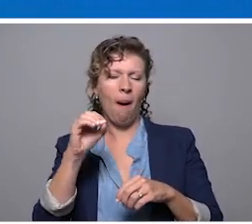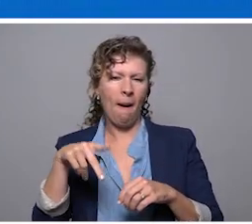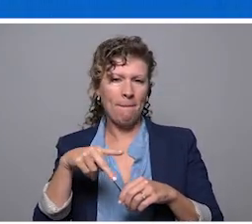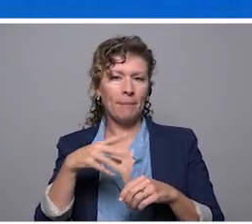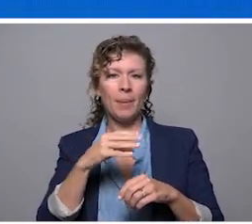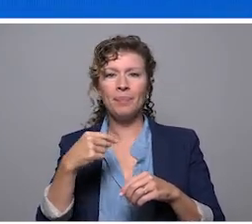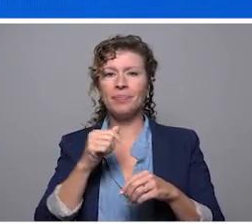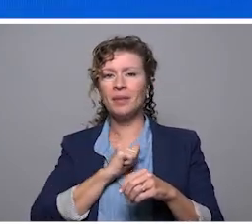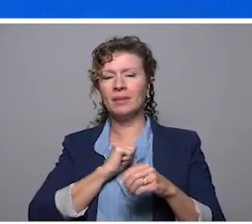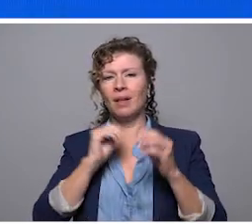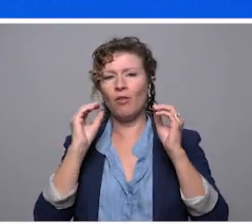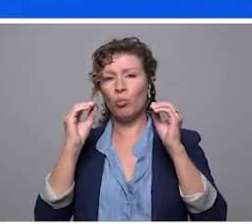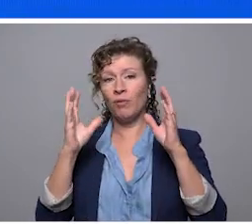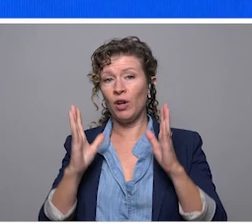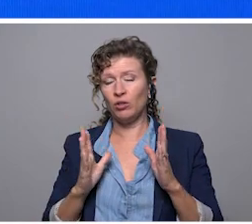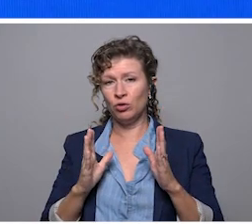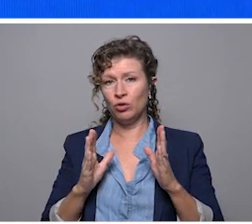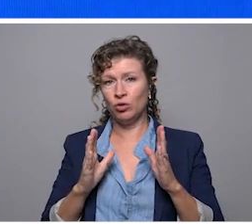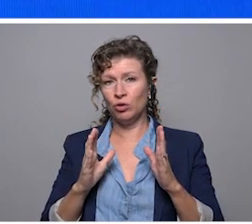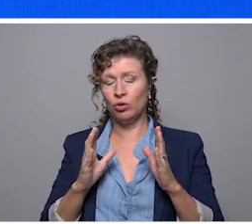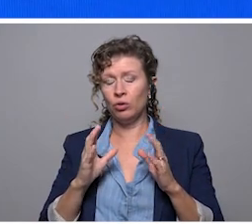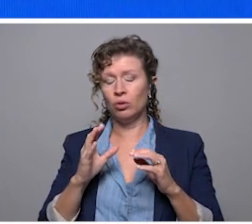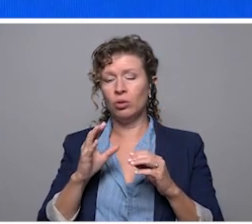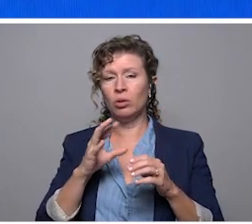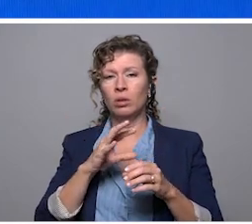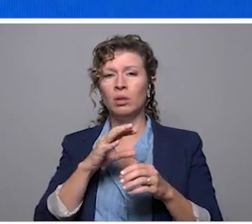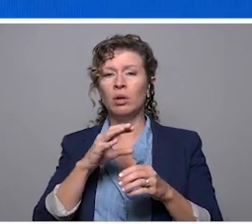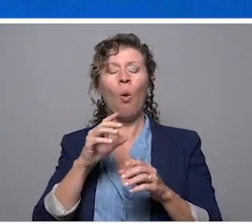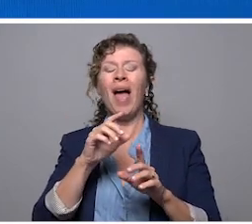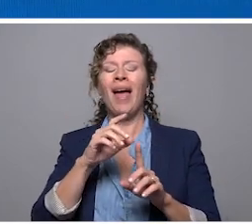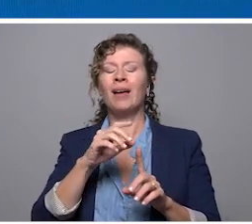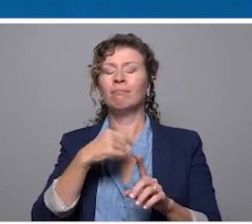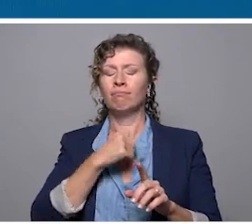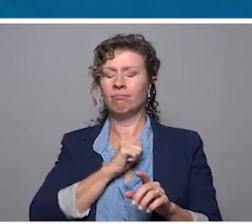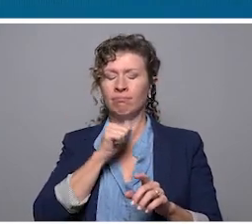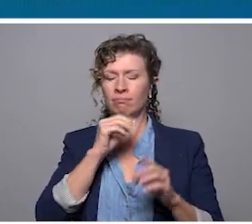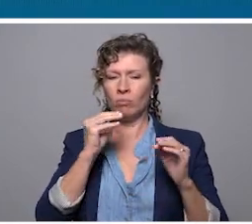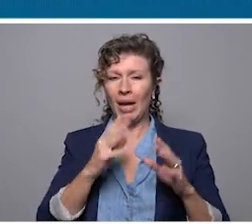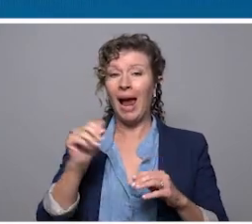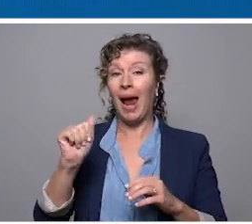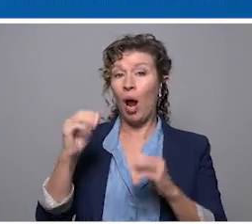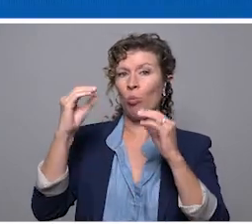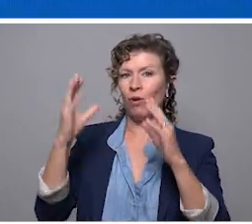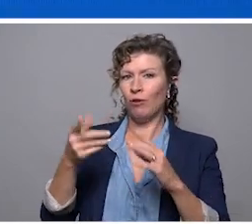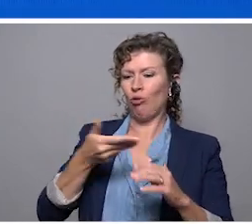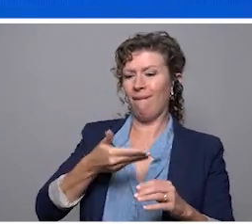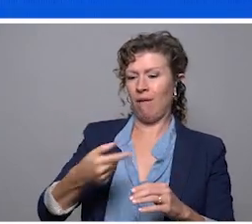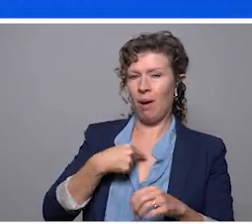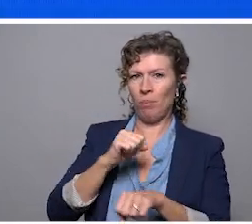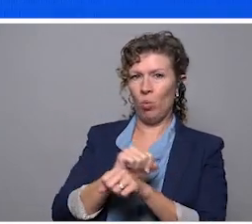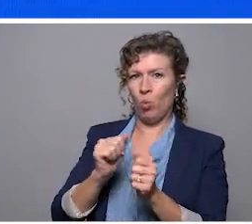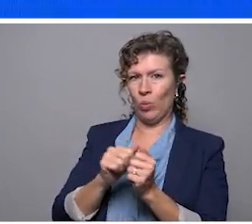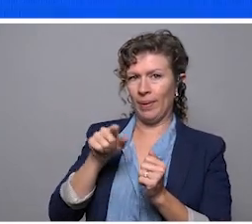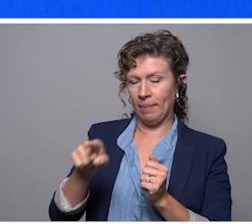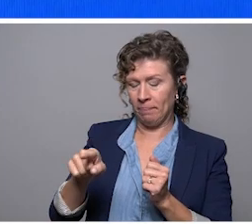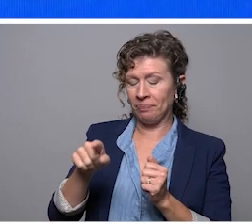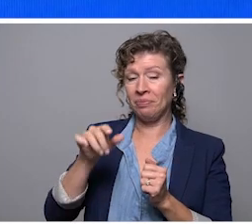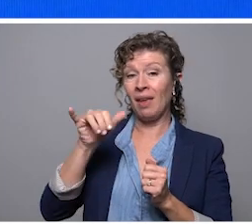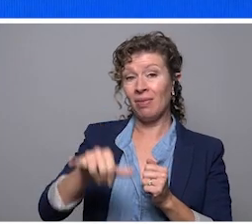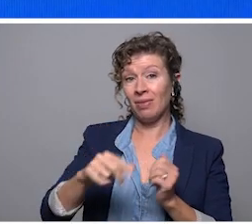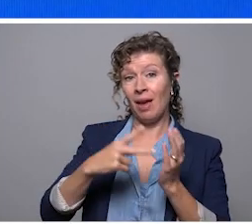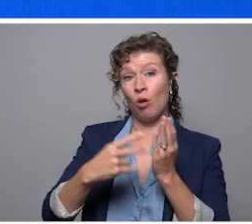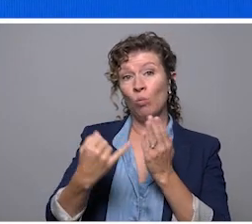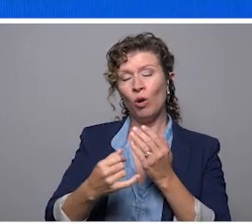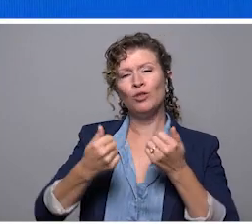universidad me invitó a trabajar con él pero en un proyecto que trataba de reconstruir